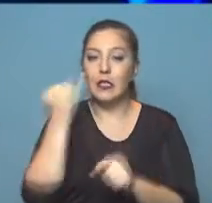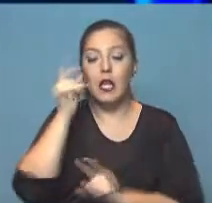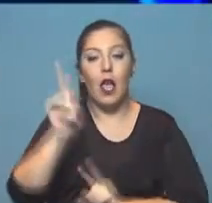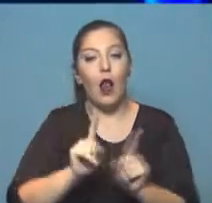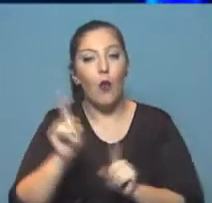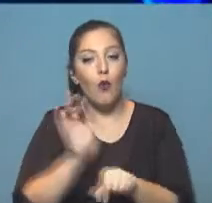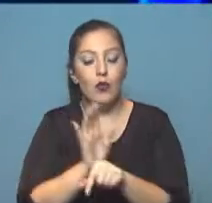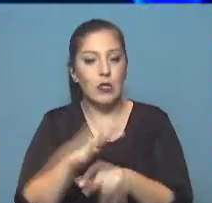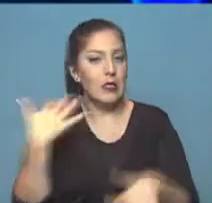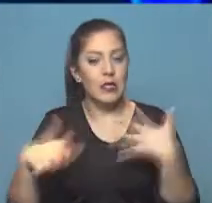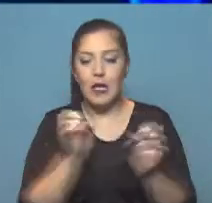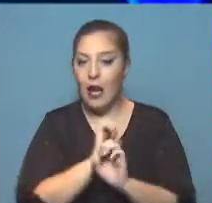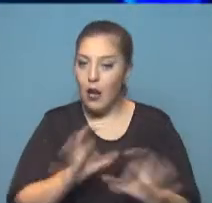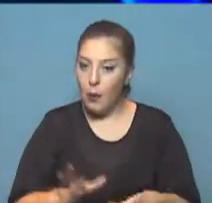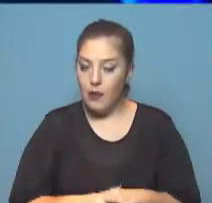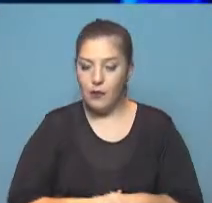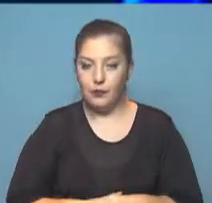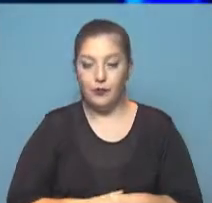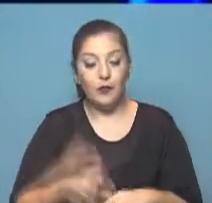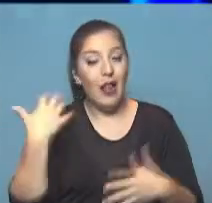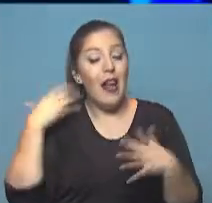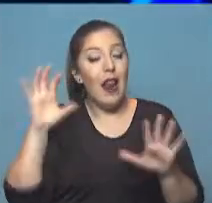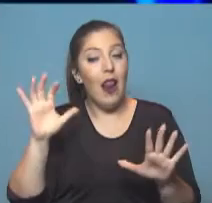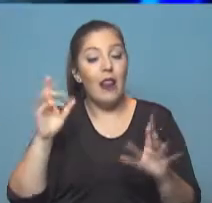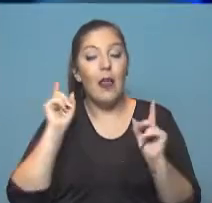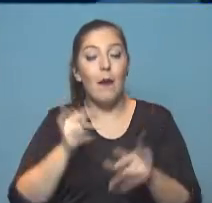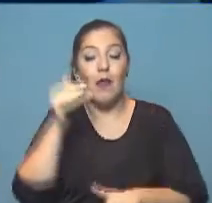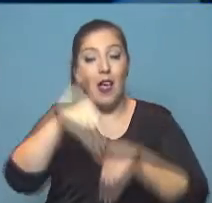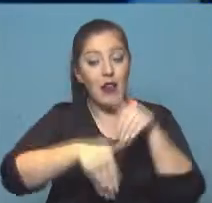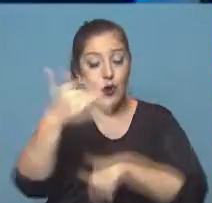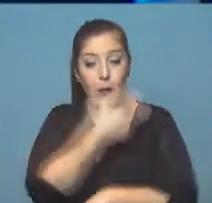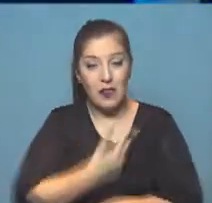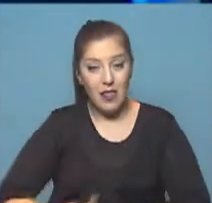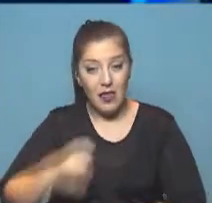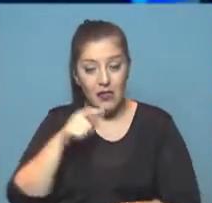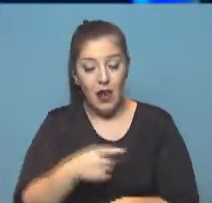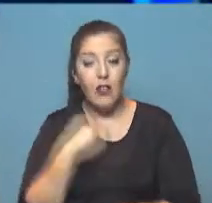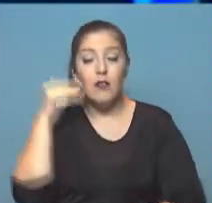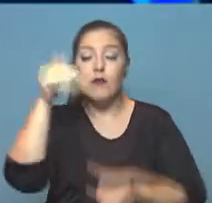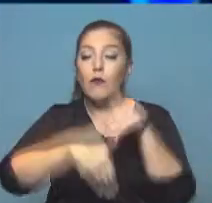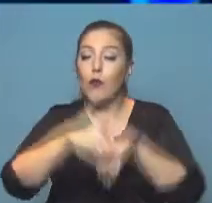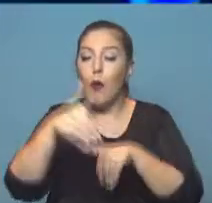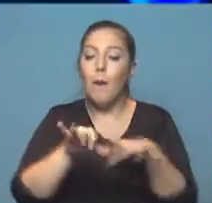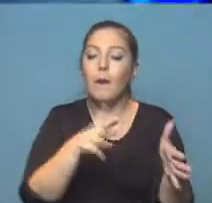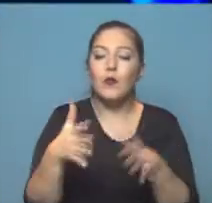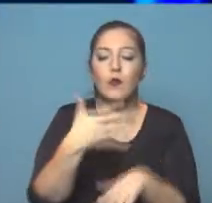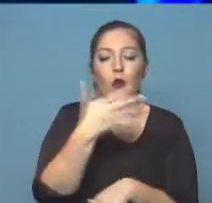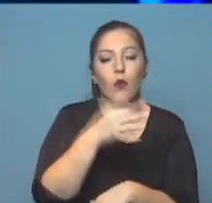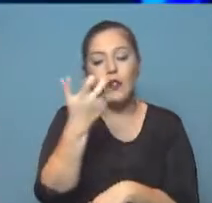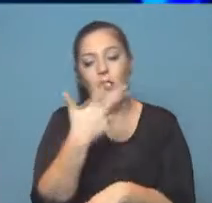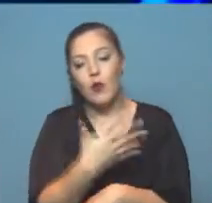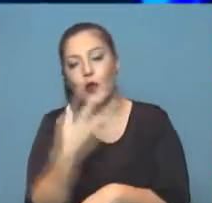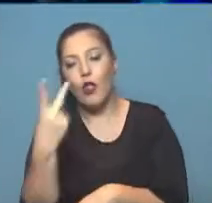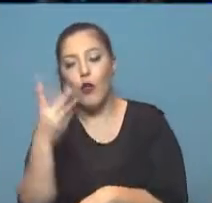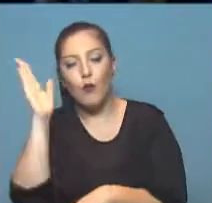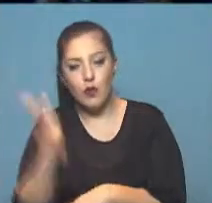casos alarmantes. En general, incluso para las elecciones presidenciales, la participación oscila entre el 50 al